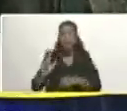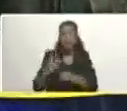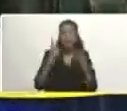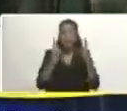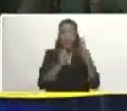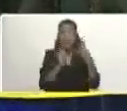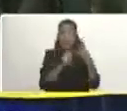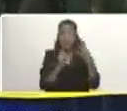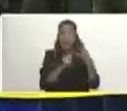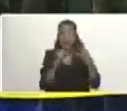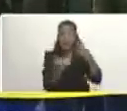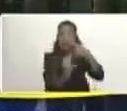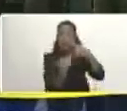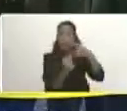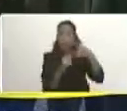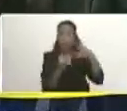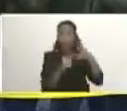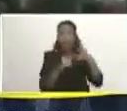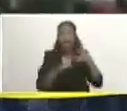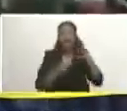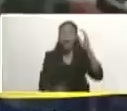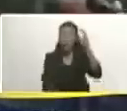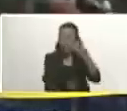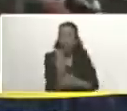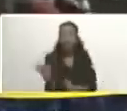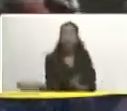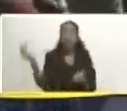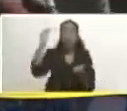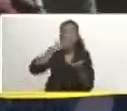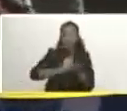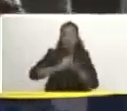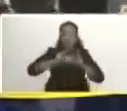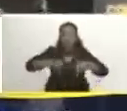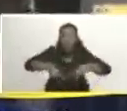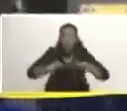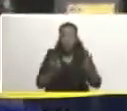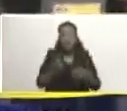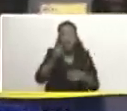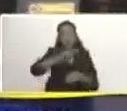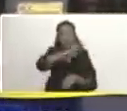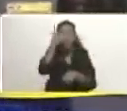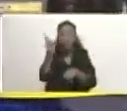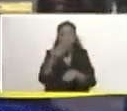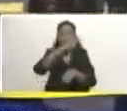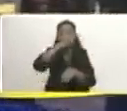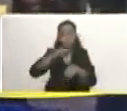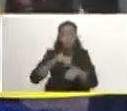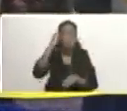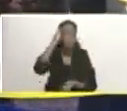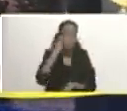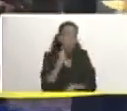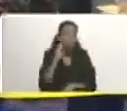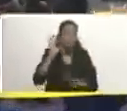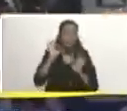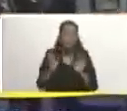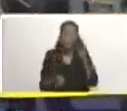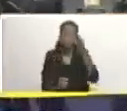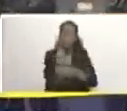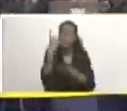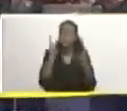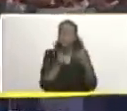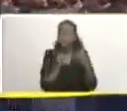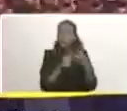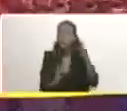etapa institucional conocida como la refundación y renacimiento de la Guardia Nacional. Esta etapa se fundamenta